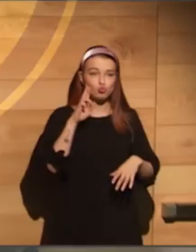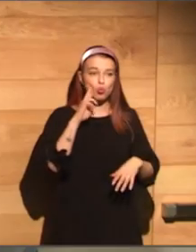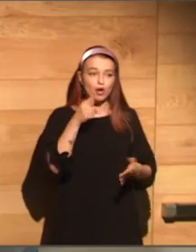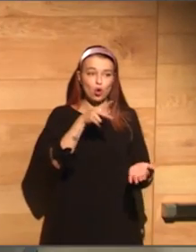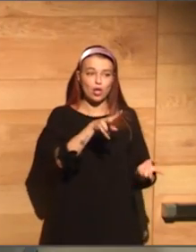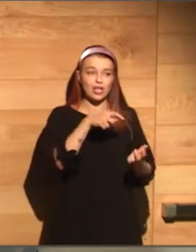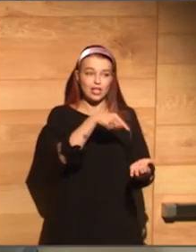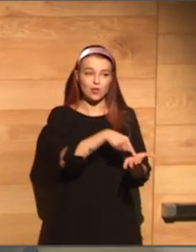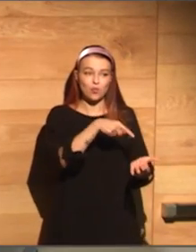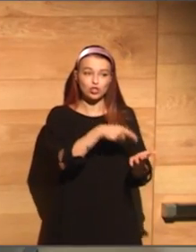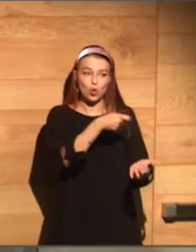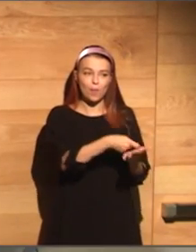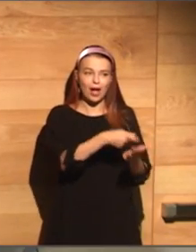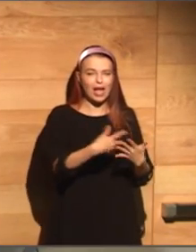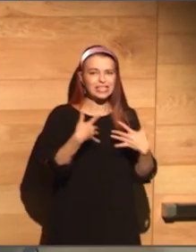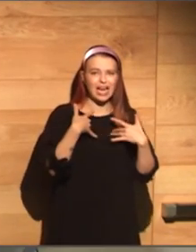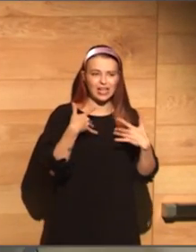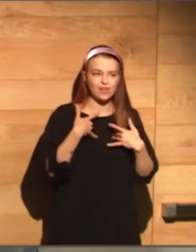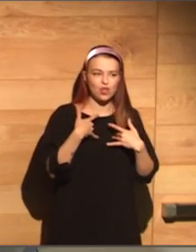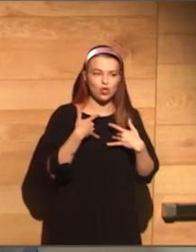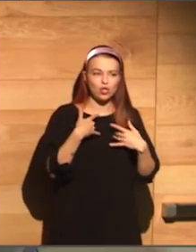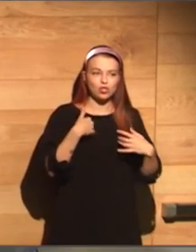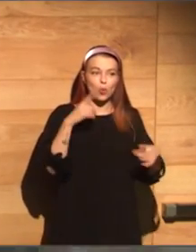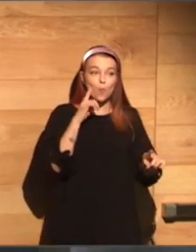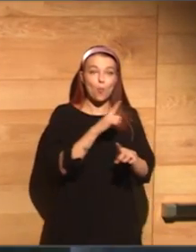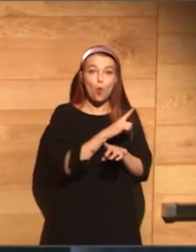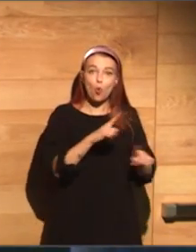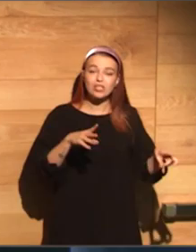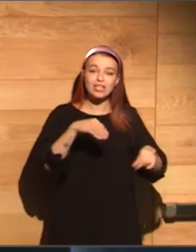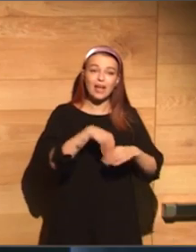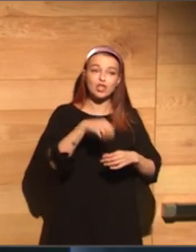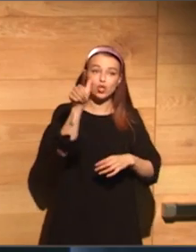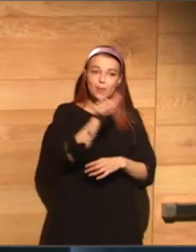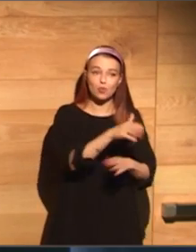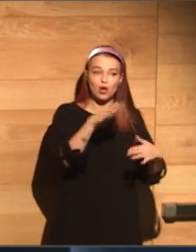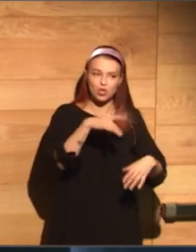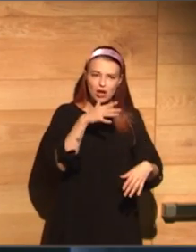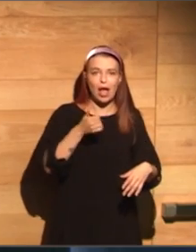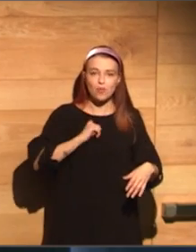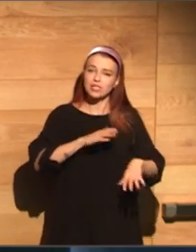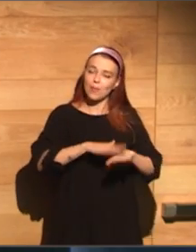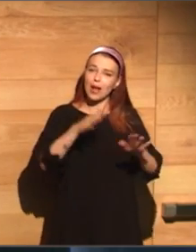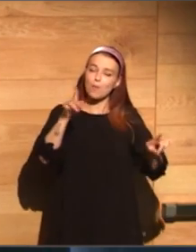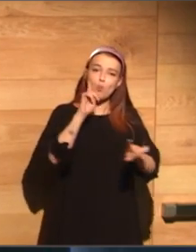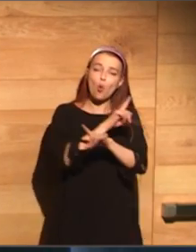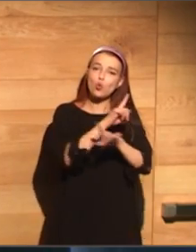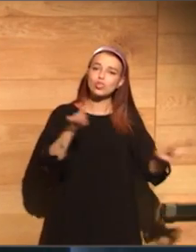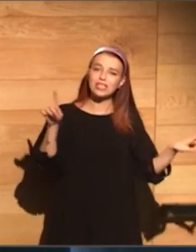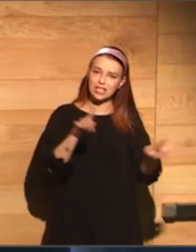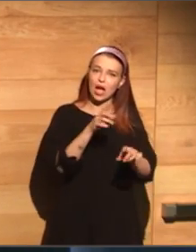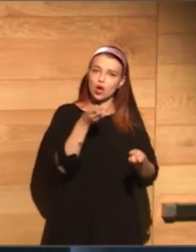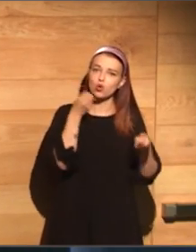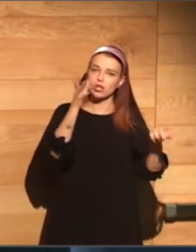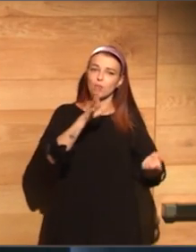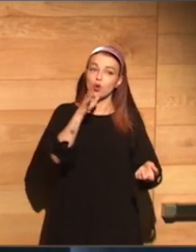Que por cierto, no estamos poniendo música de estas películas y es buen momento para explicarlo, porque estas tres